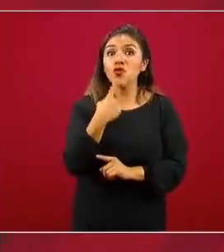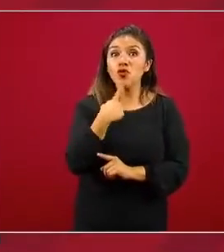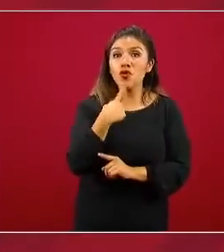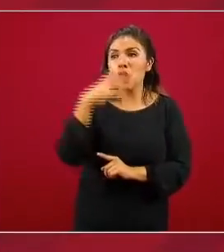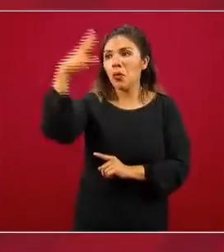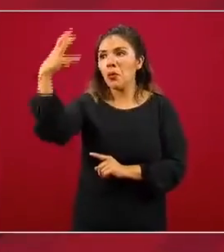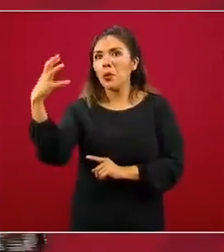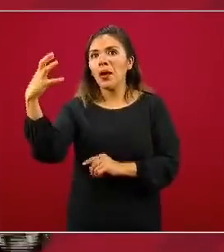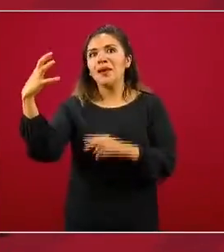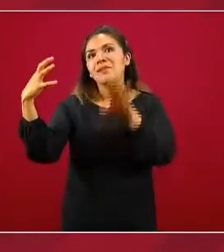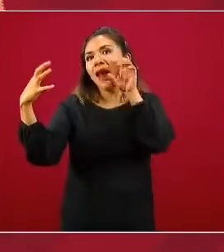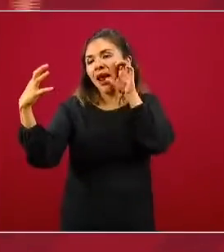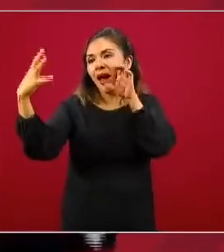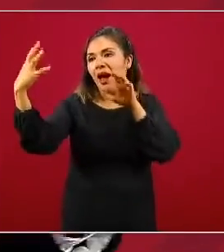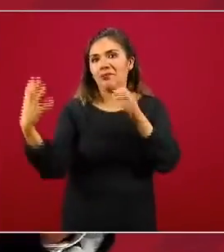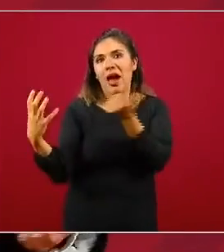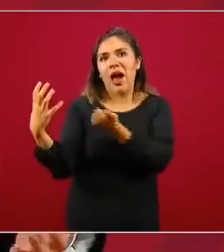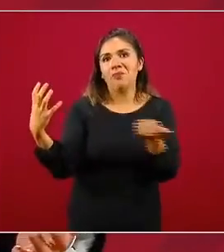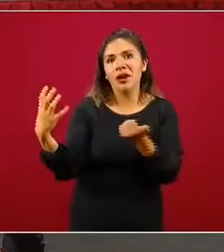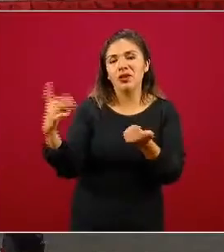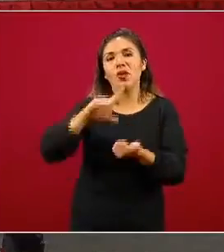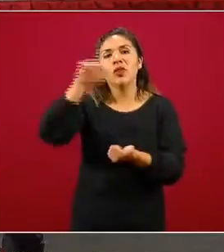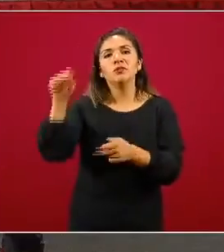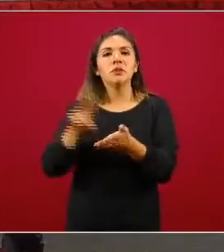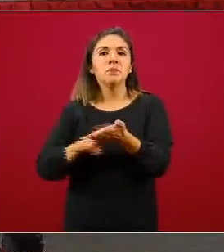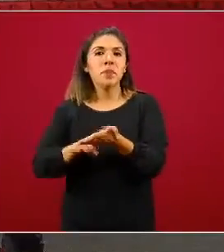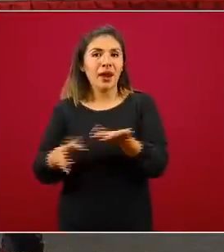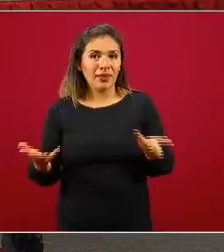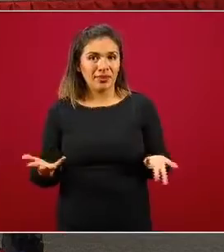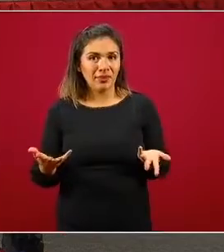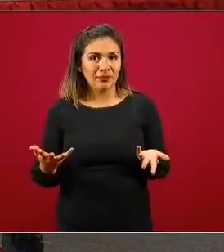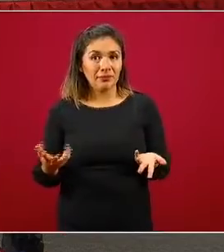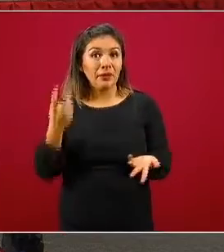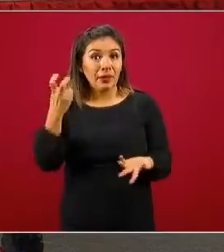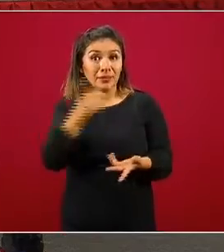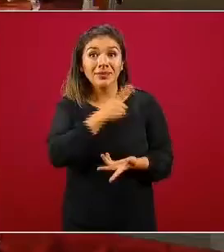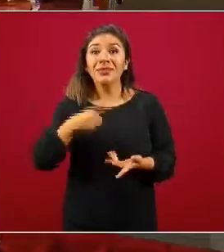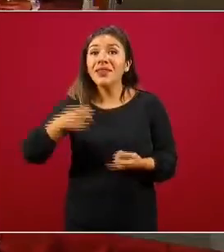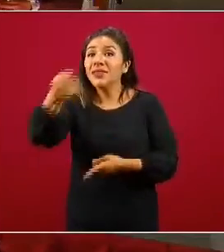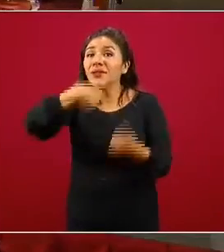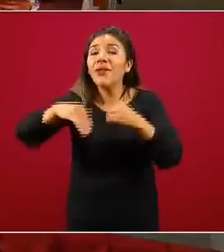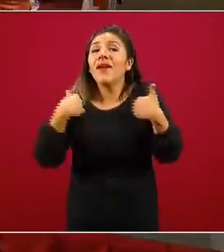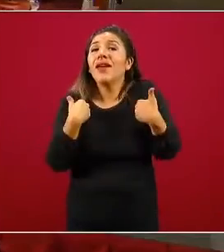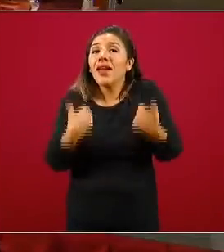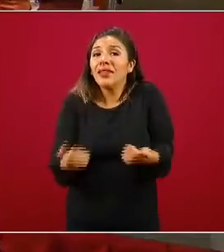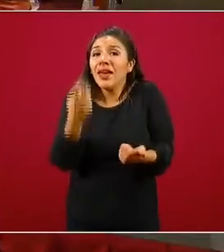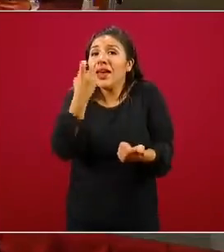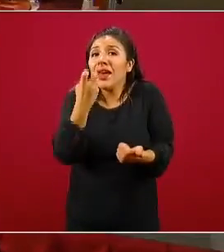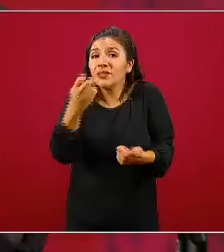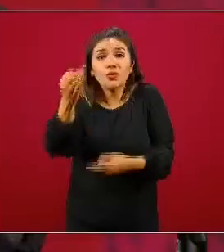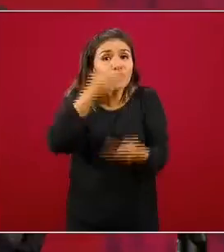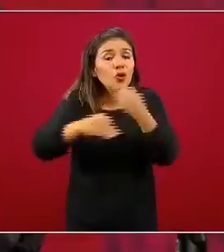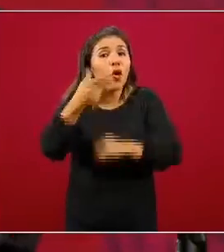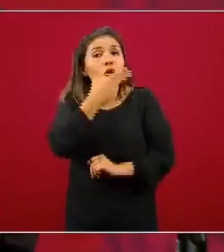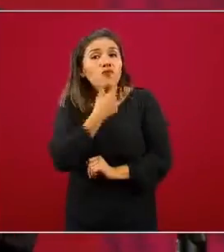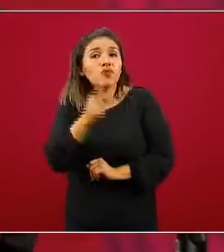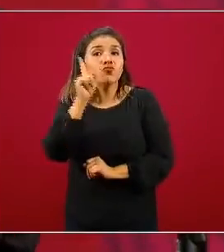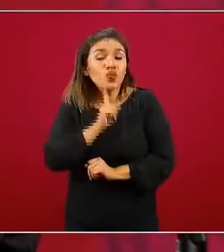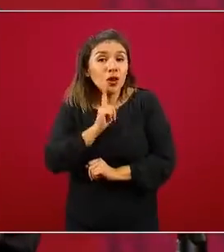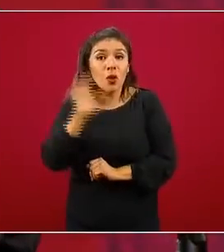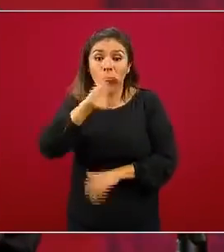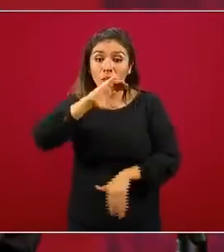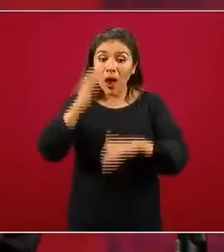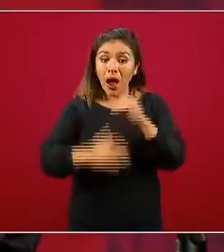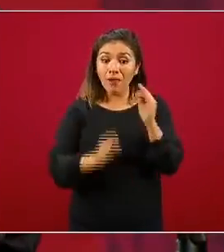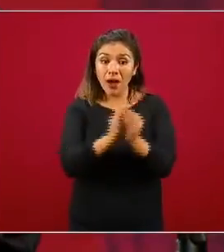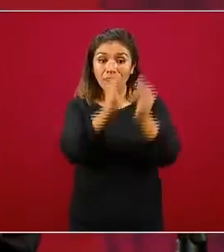a naranja, amarillo y eventualmente a verde. Entonces, nos debe quedar claro esto a todas y a todos. Al término de la